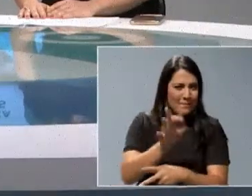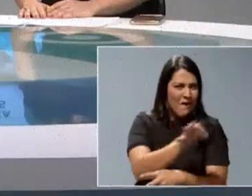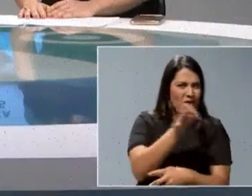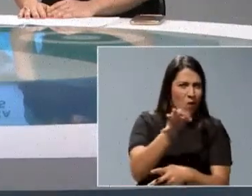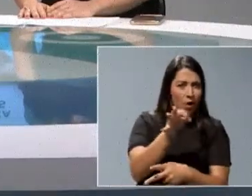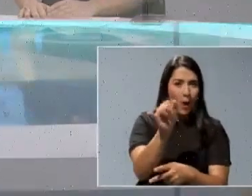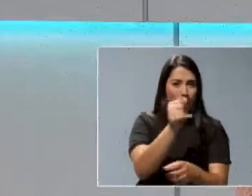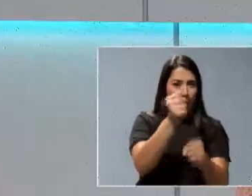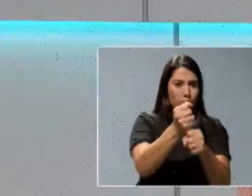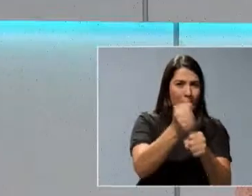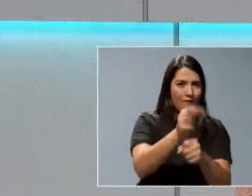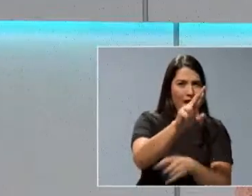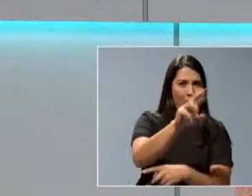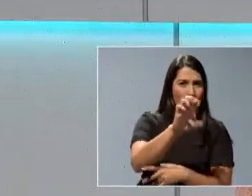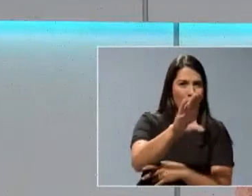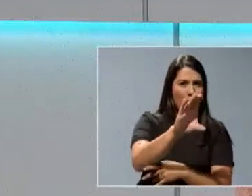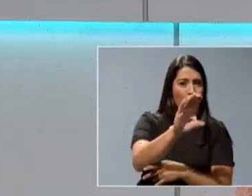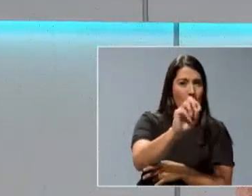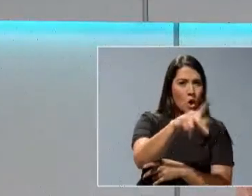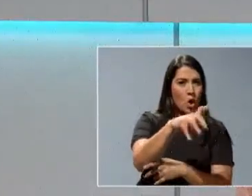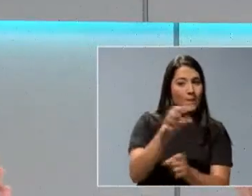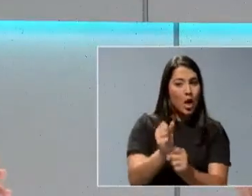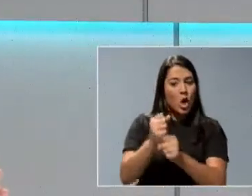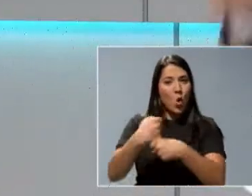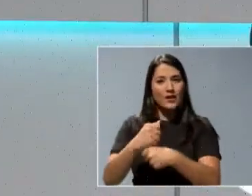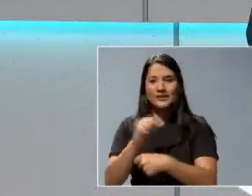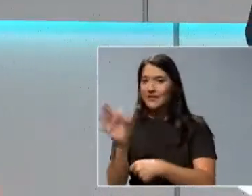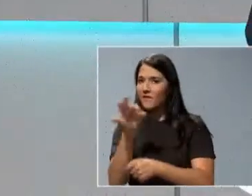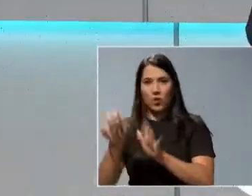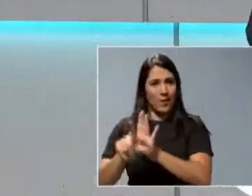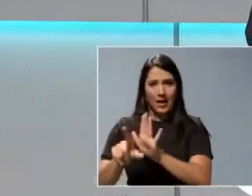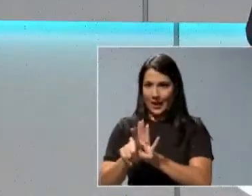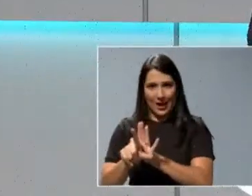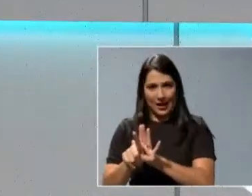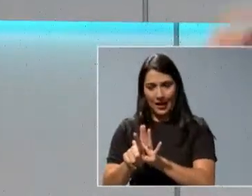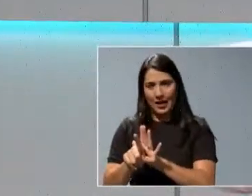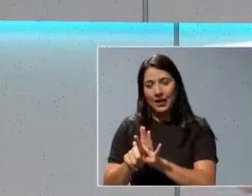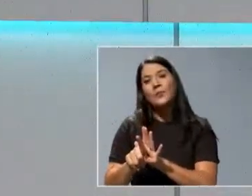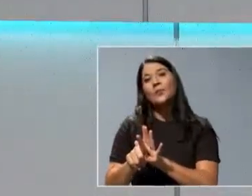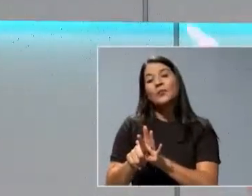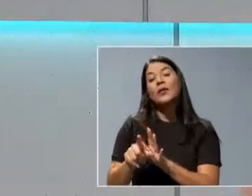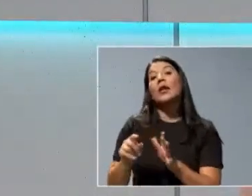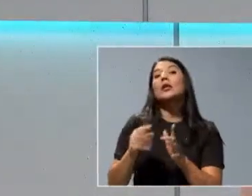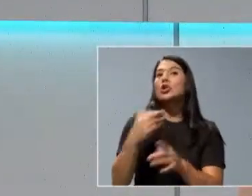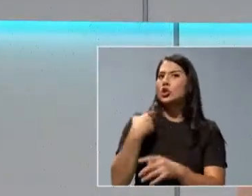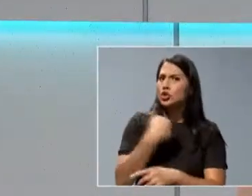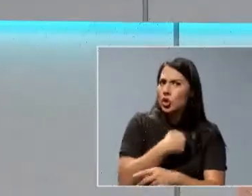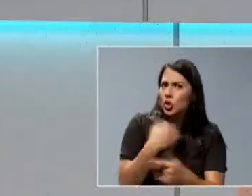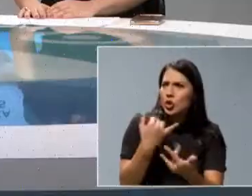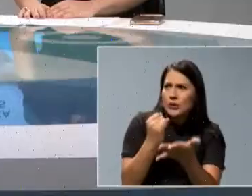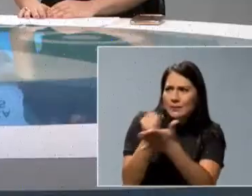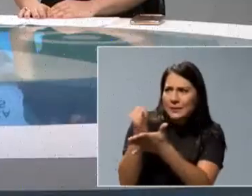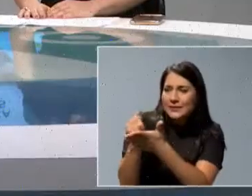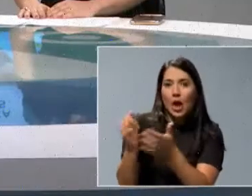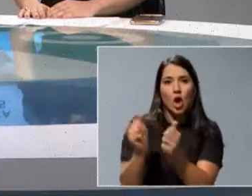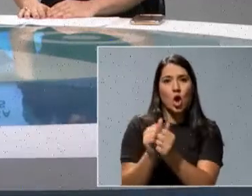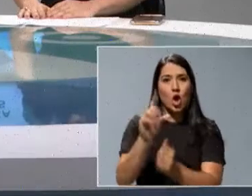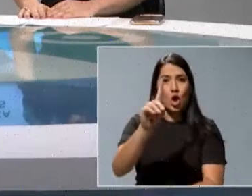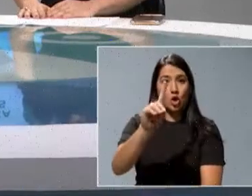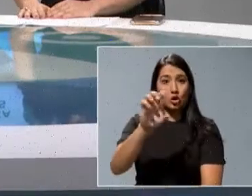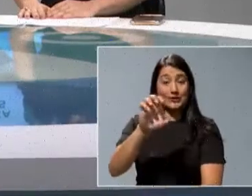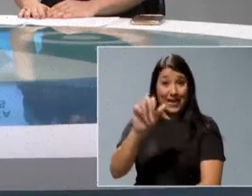robando combustible. Hemos consultado en la investigación, no vamos a adelantar por supuesto, pero hemos investigado también con personal de la DEA aquí en Costa Rica,